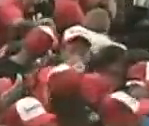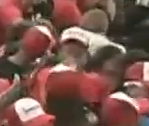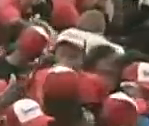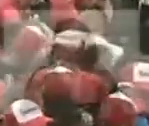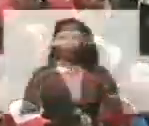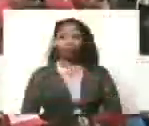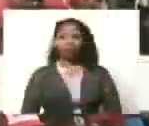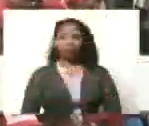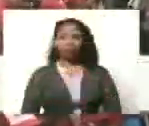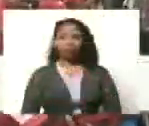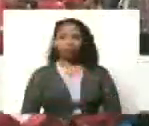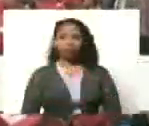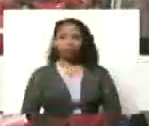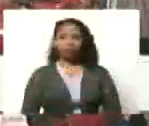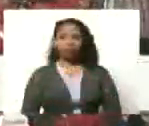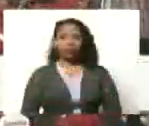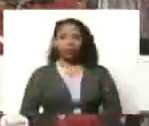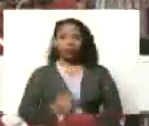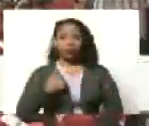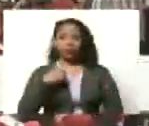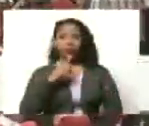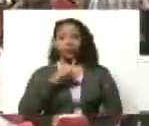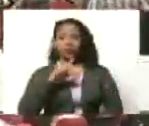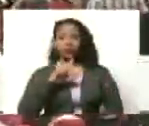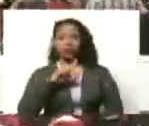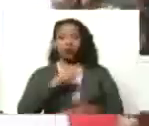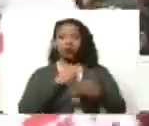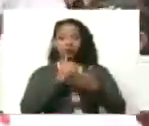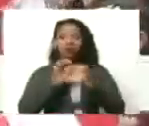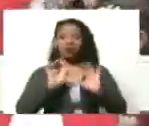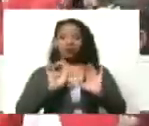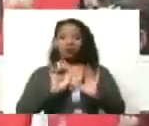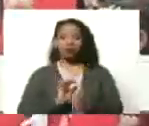¿Alguien que lo ayude? ¿Ustedes aquí que lo ayuden? Yo no.